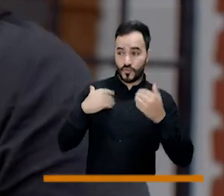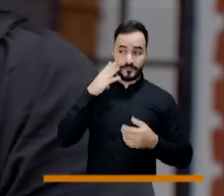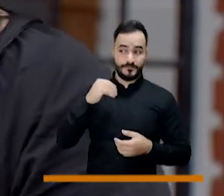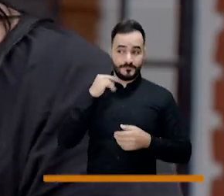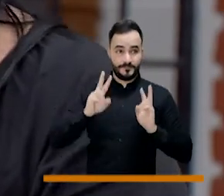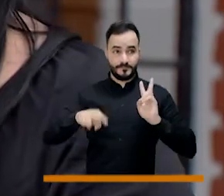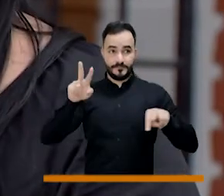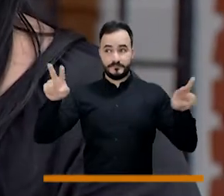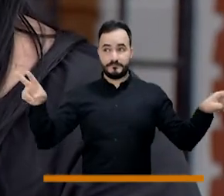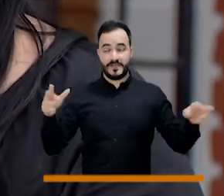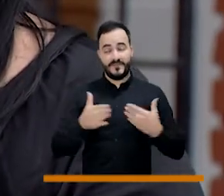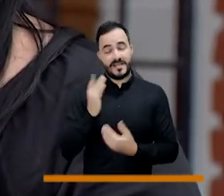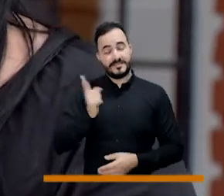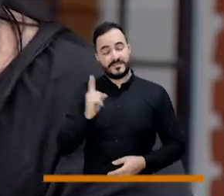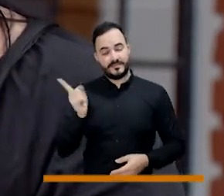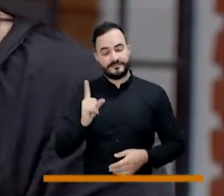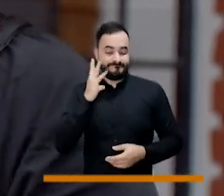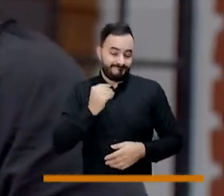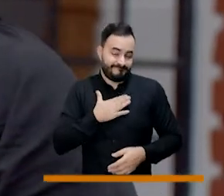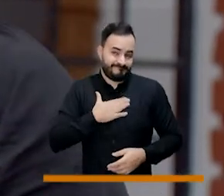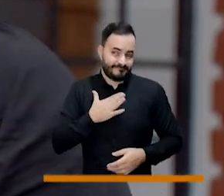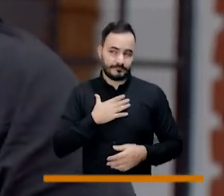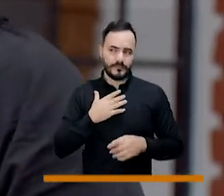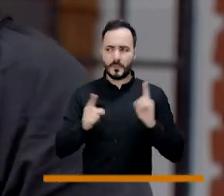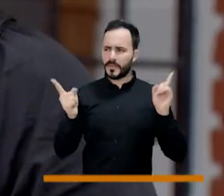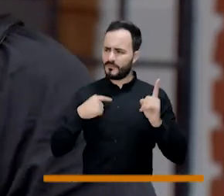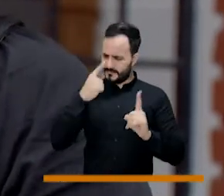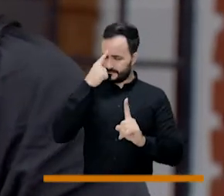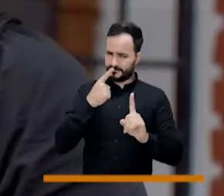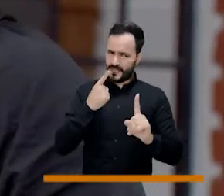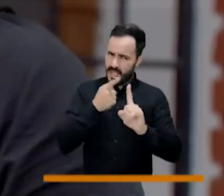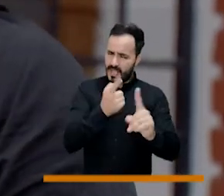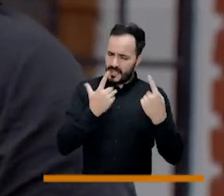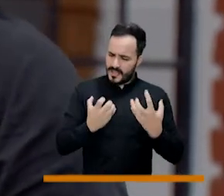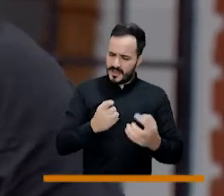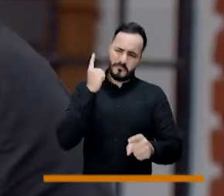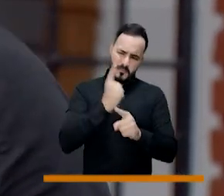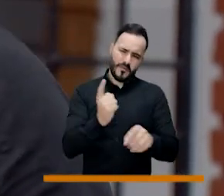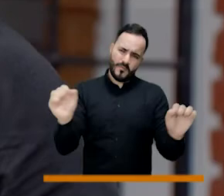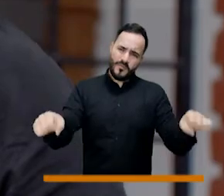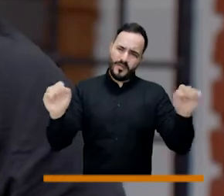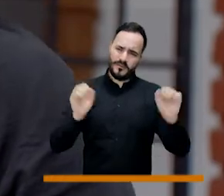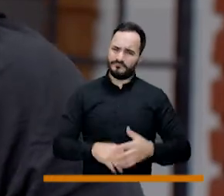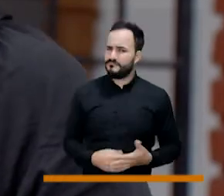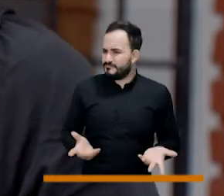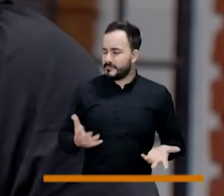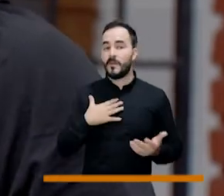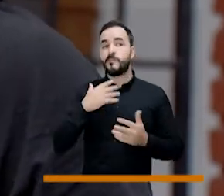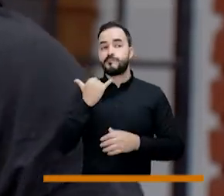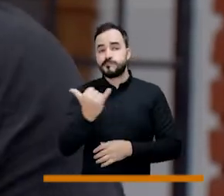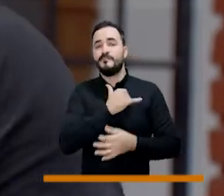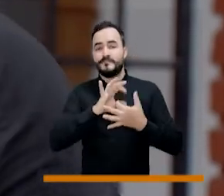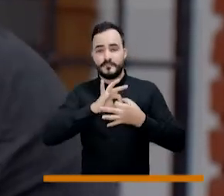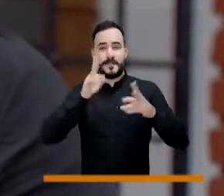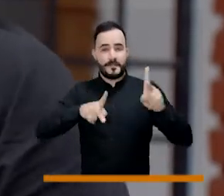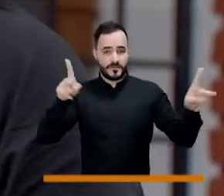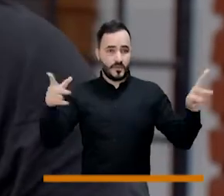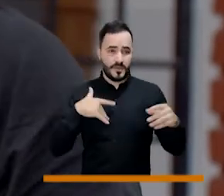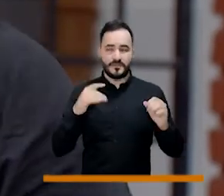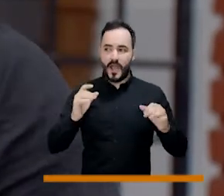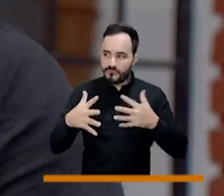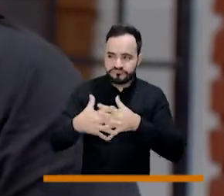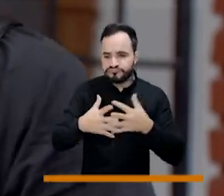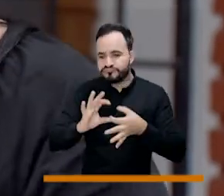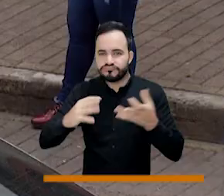experiencia, les digo, no es fácil, pero querer es poder. Además, en el camino encontramos personas con las que sí se puede trabajar.